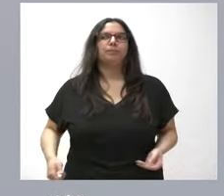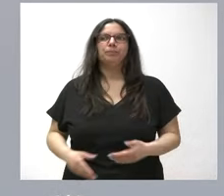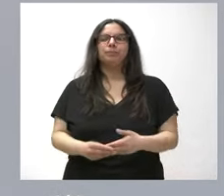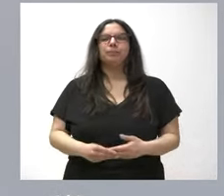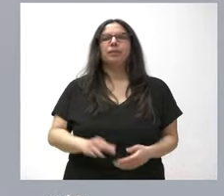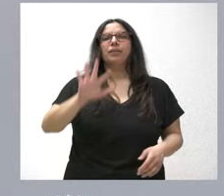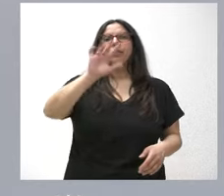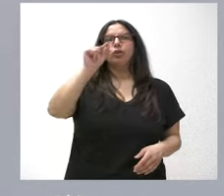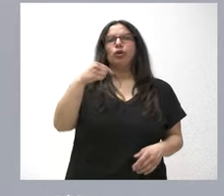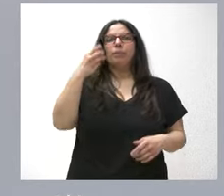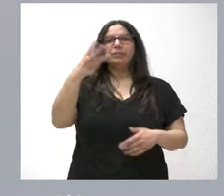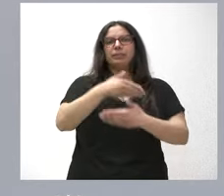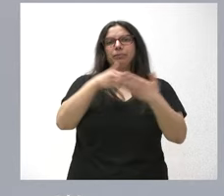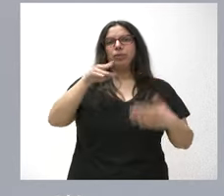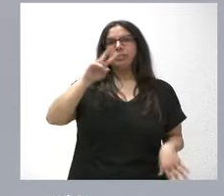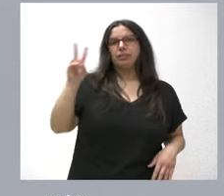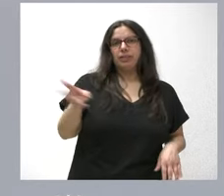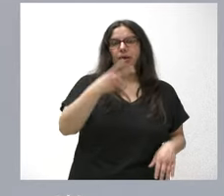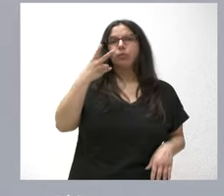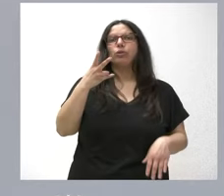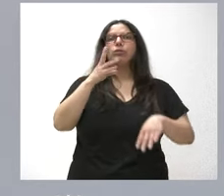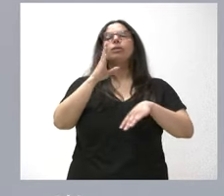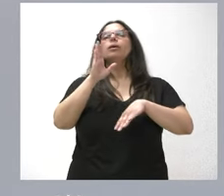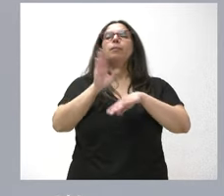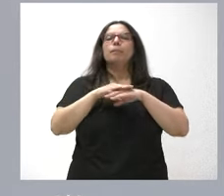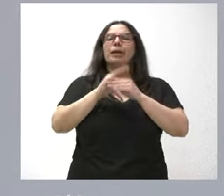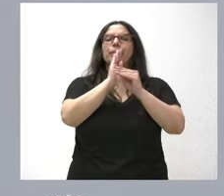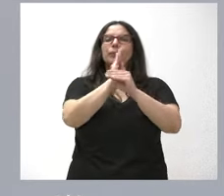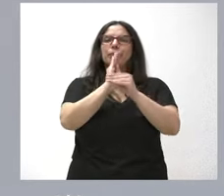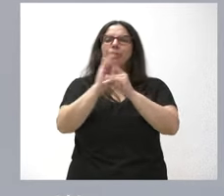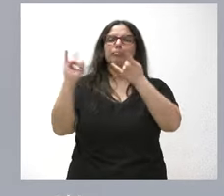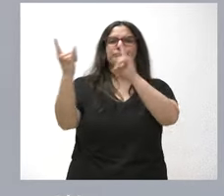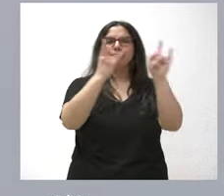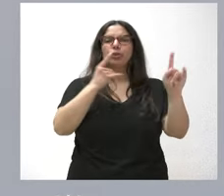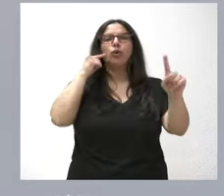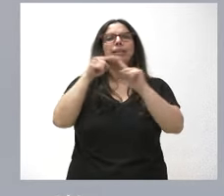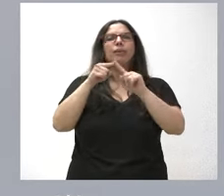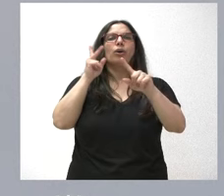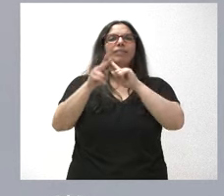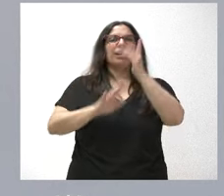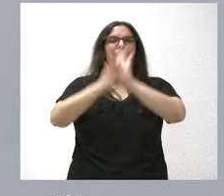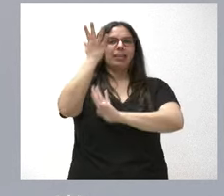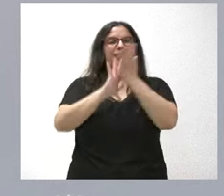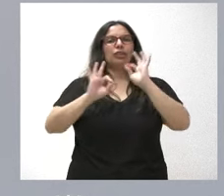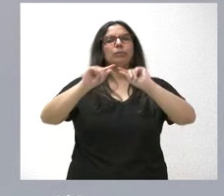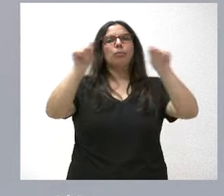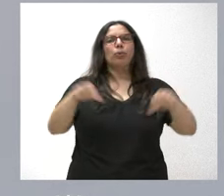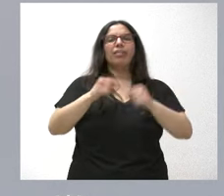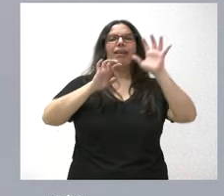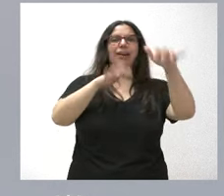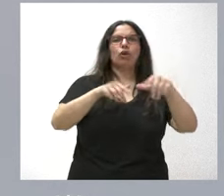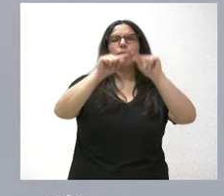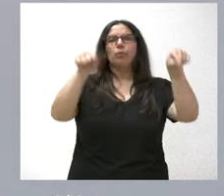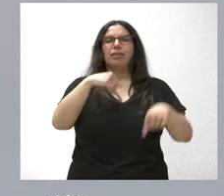5,3 millones de euros para tratamientos selvícolas de prevención de incendios, en este caso en las provincias de León y de